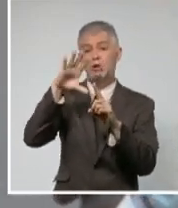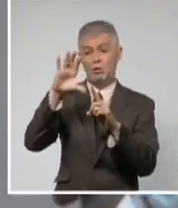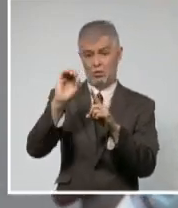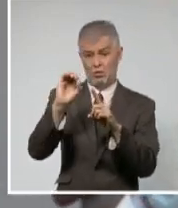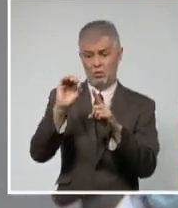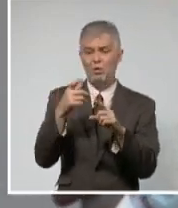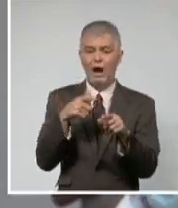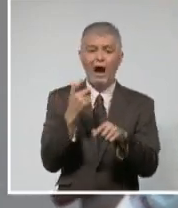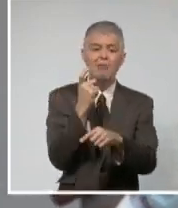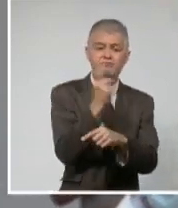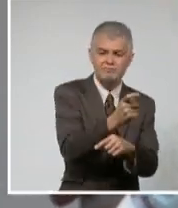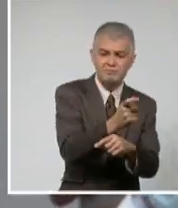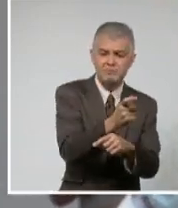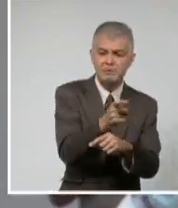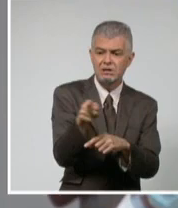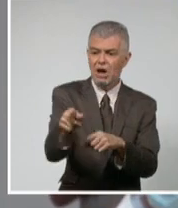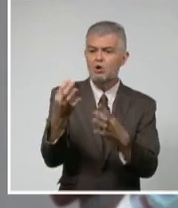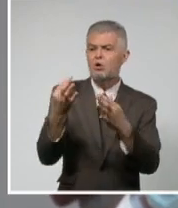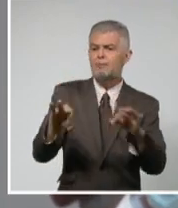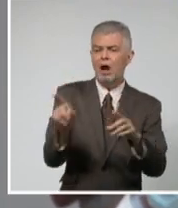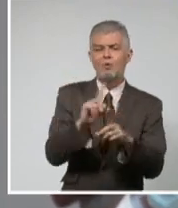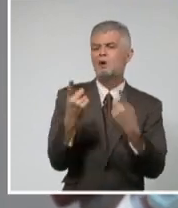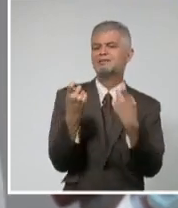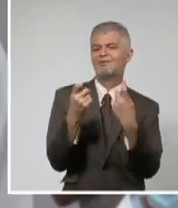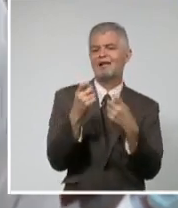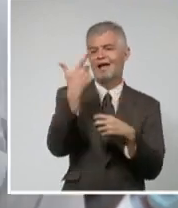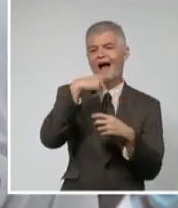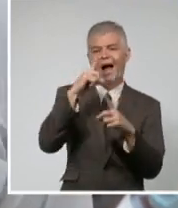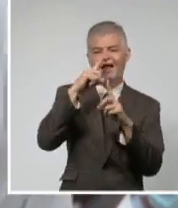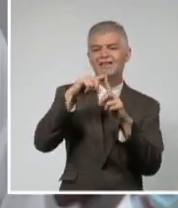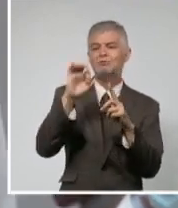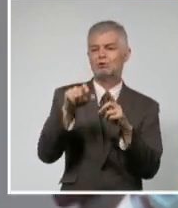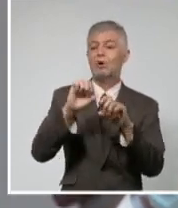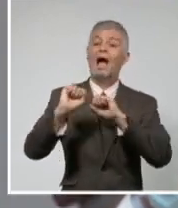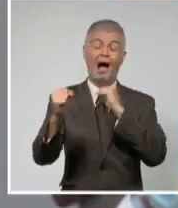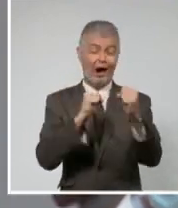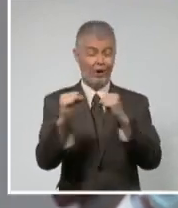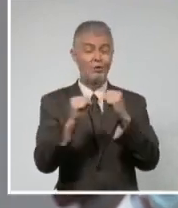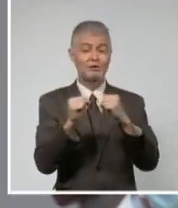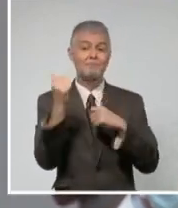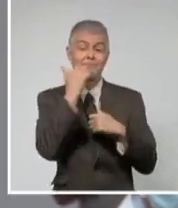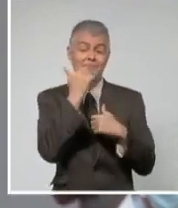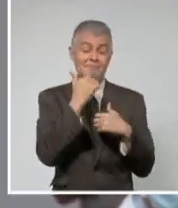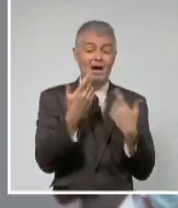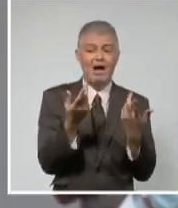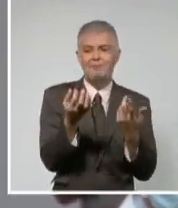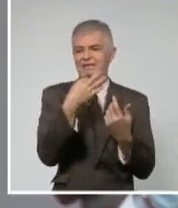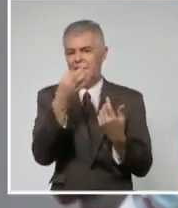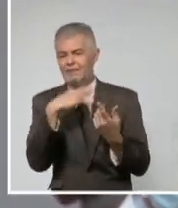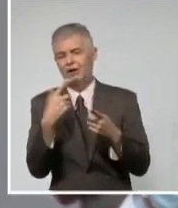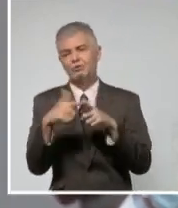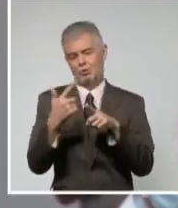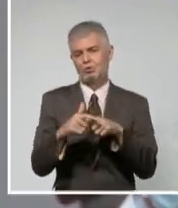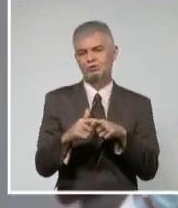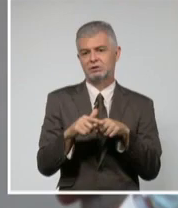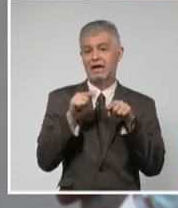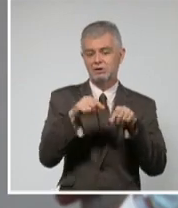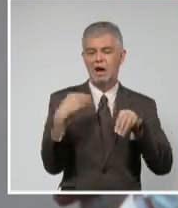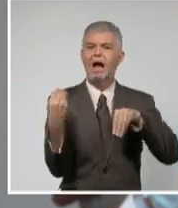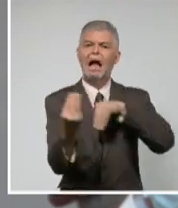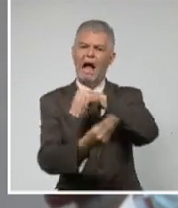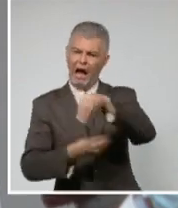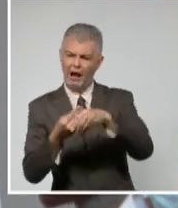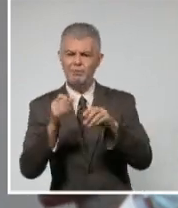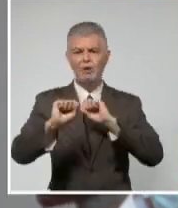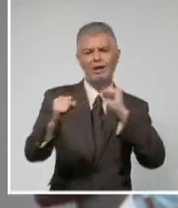normal no era necesario usar el antibiótico. Y eso nos hizo ahorrar mucho antibiótico, ahorrar mucho medicamento y hacer cambios también y